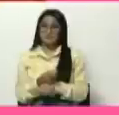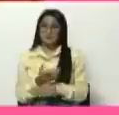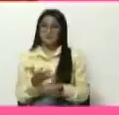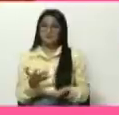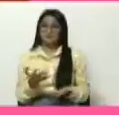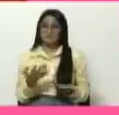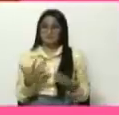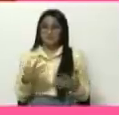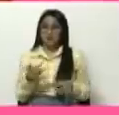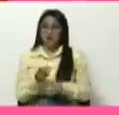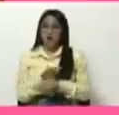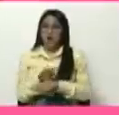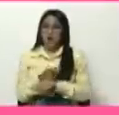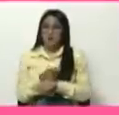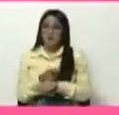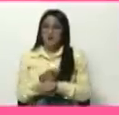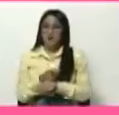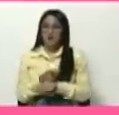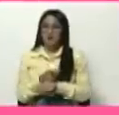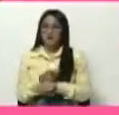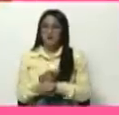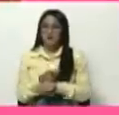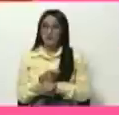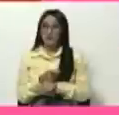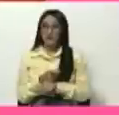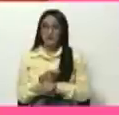Pudiéramos hablar de un gobierno